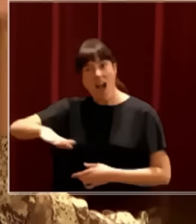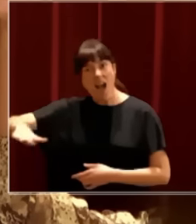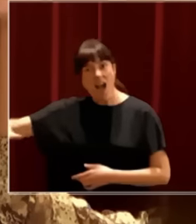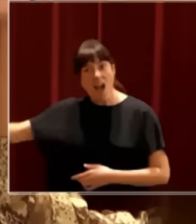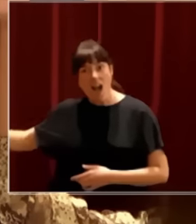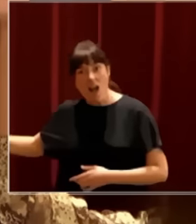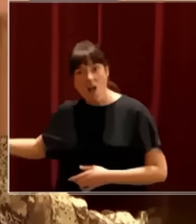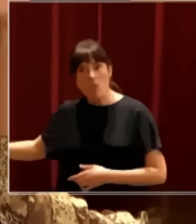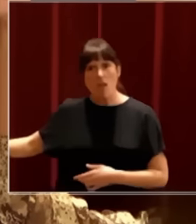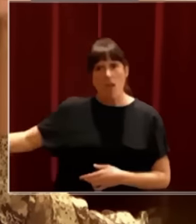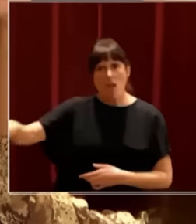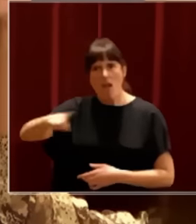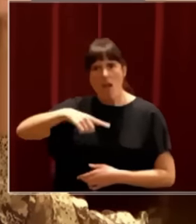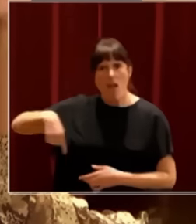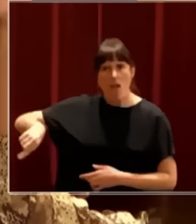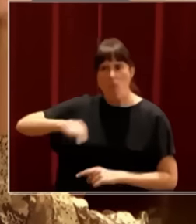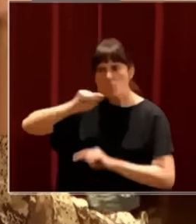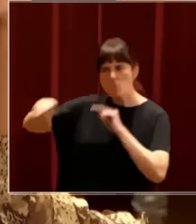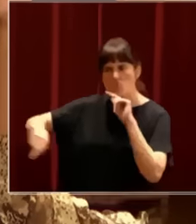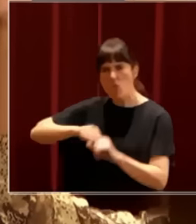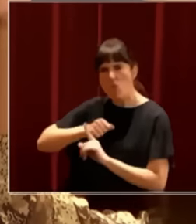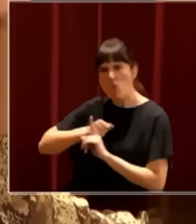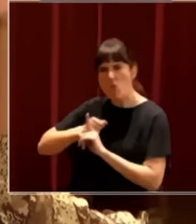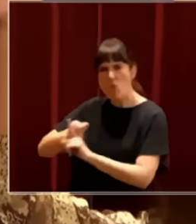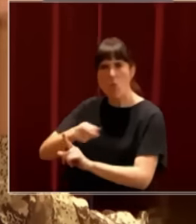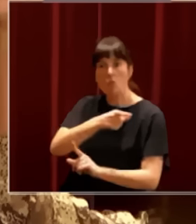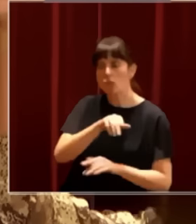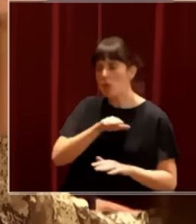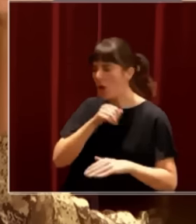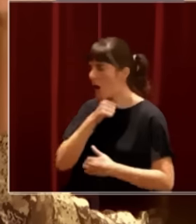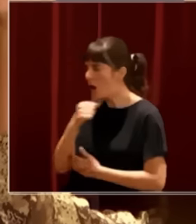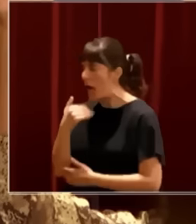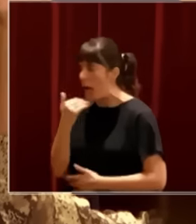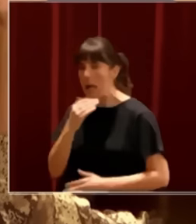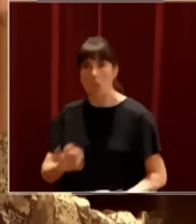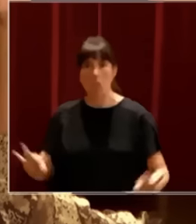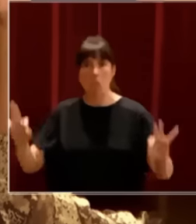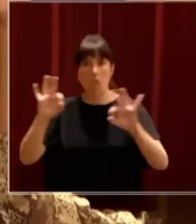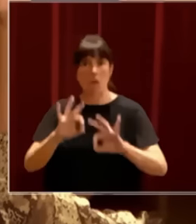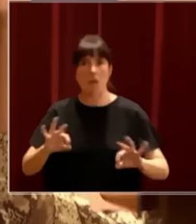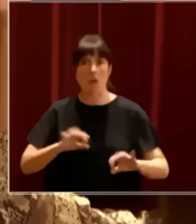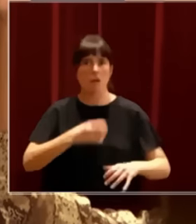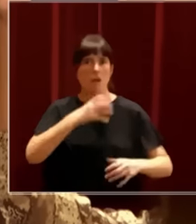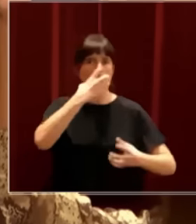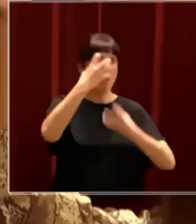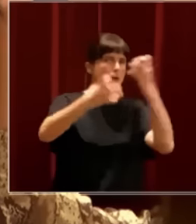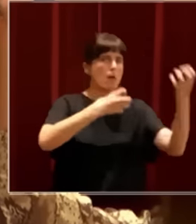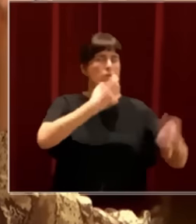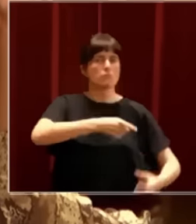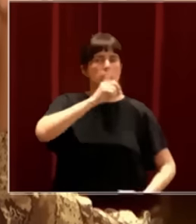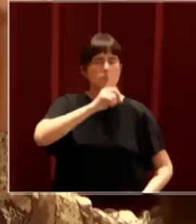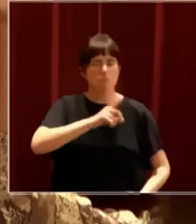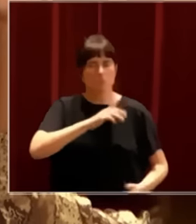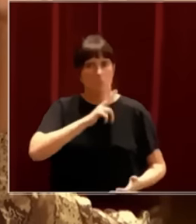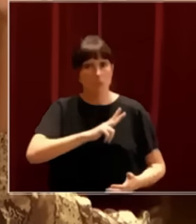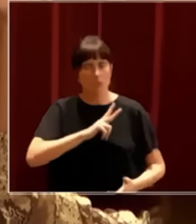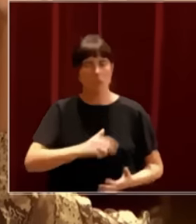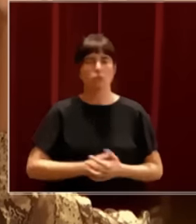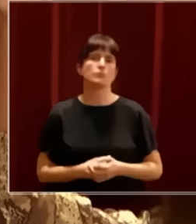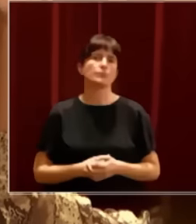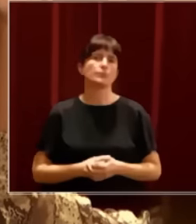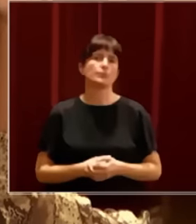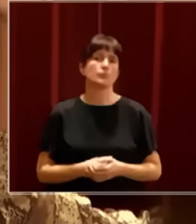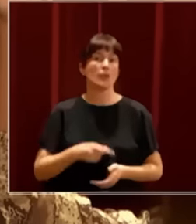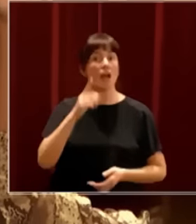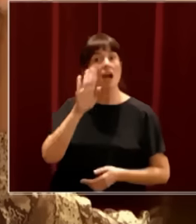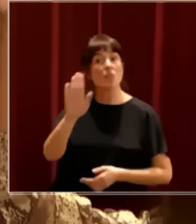menores que están siendo objeto de todo tipo de coacciones y amenazas, que no vienen de cuatro descerebrados como las que está sufriendo la profesora,